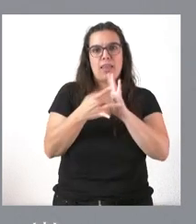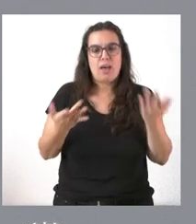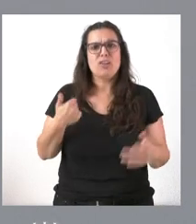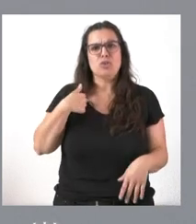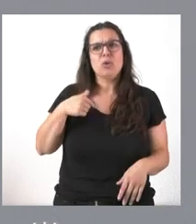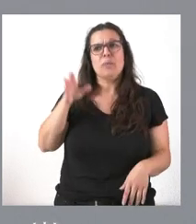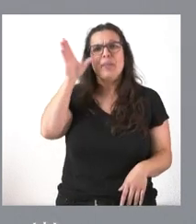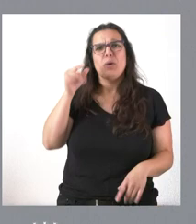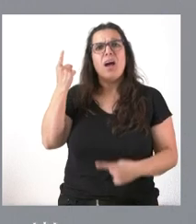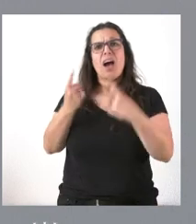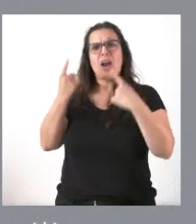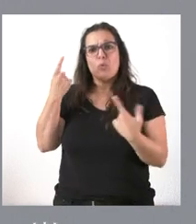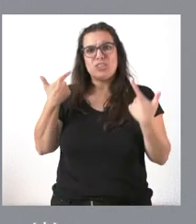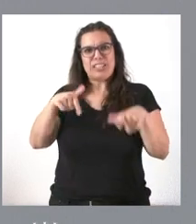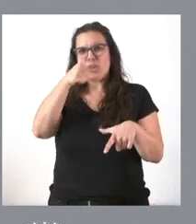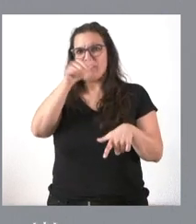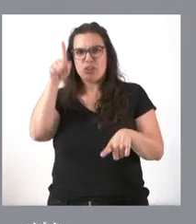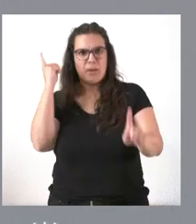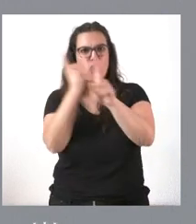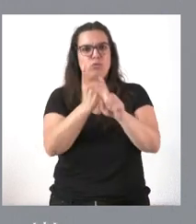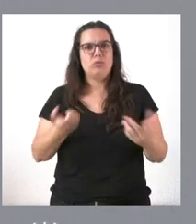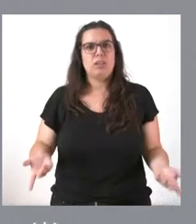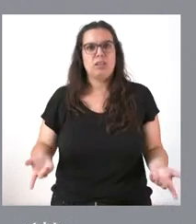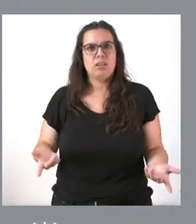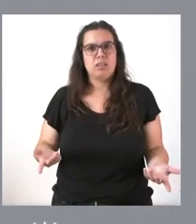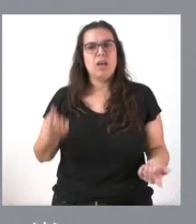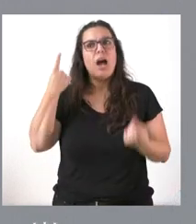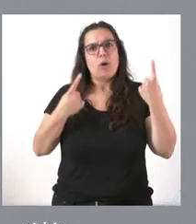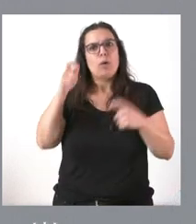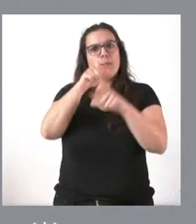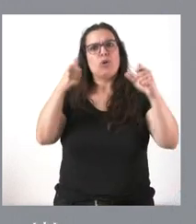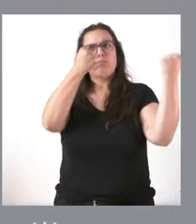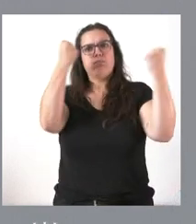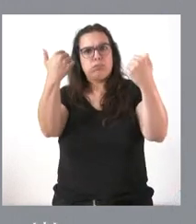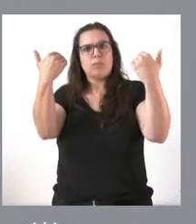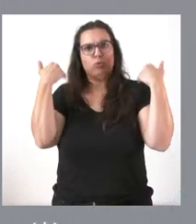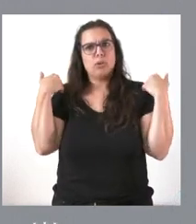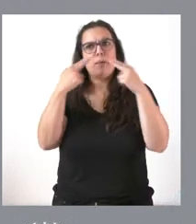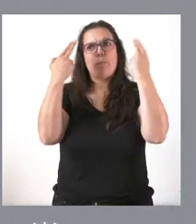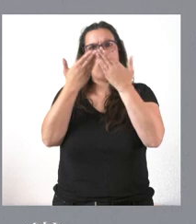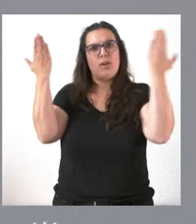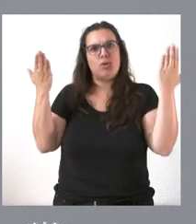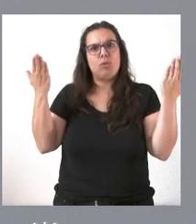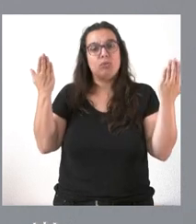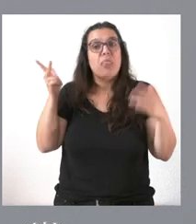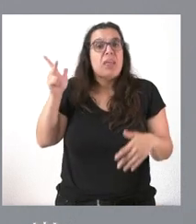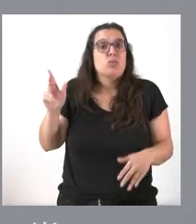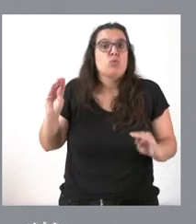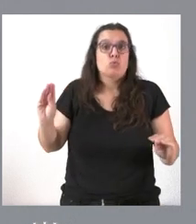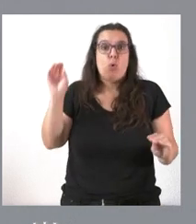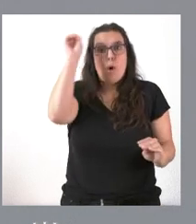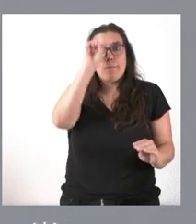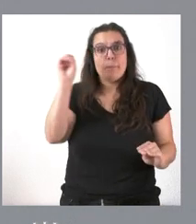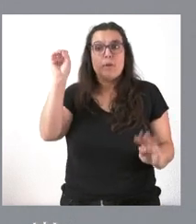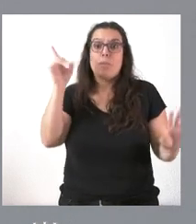críticas hasta en torno del sector del vino por parte de algunos responsables de carácter público están en su derecho pero nosotros tenemos que